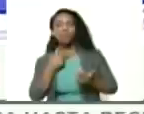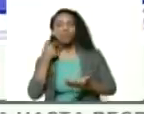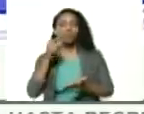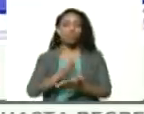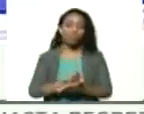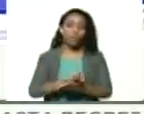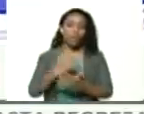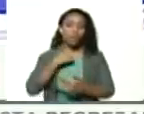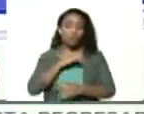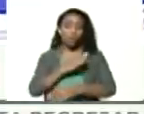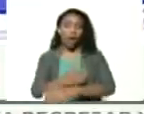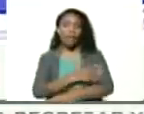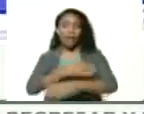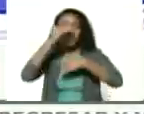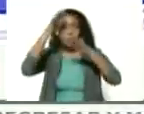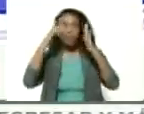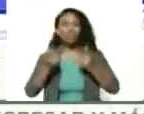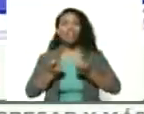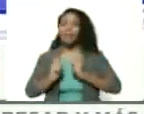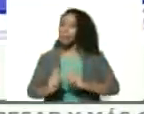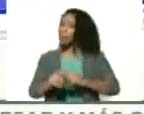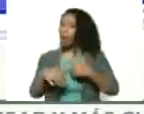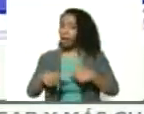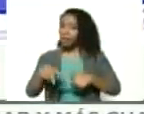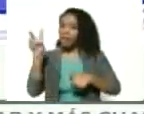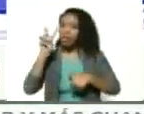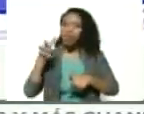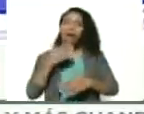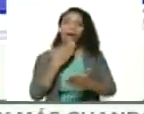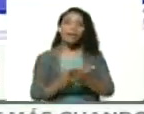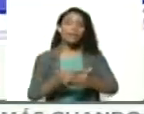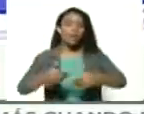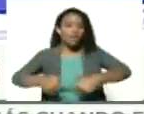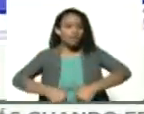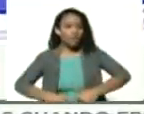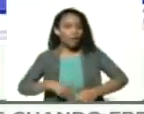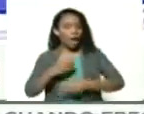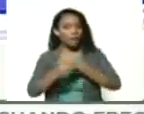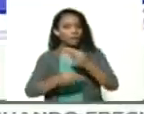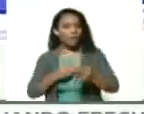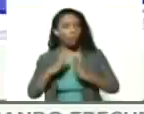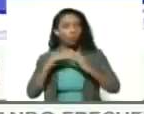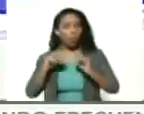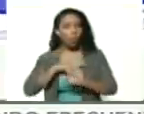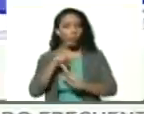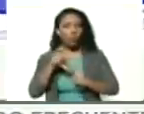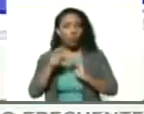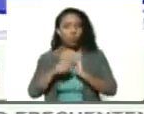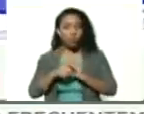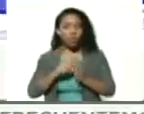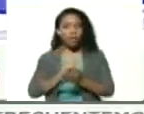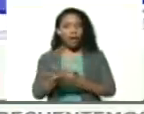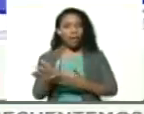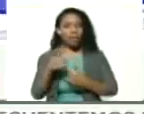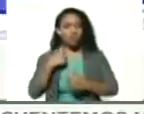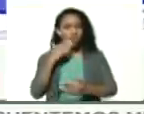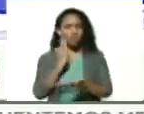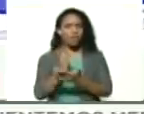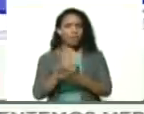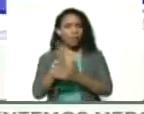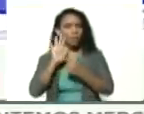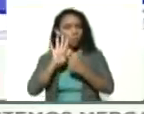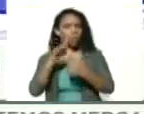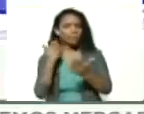atenderla. Los tratamientos en Venezuela, gracias al esfuerzo que hacemos, son totalmente gratuitos. Yo siempre se los muestro a